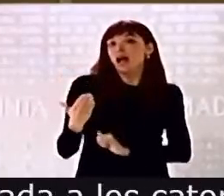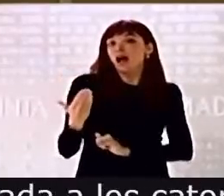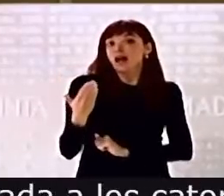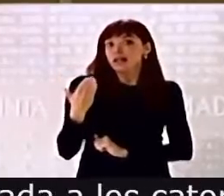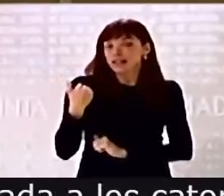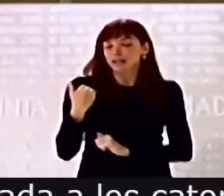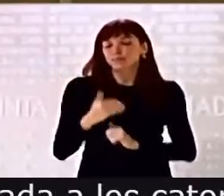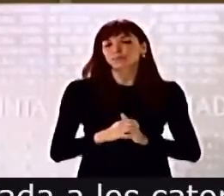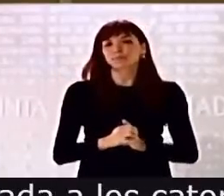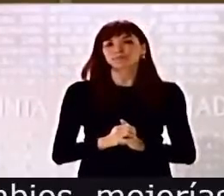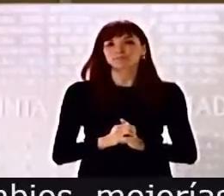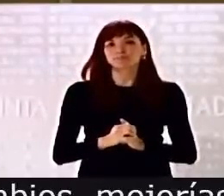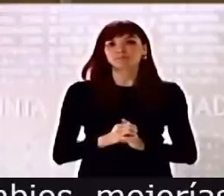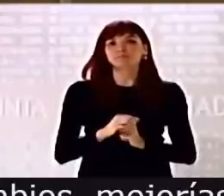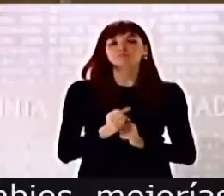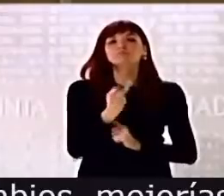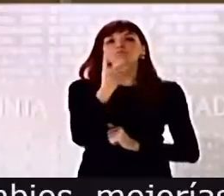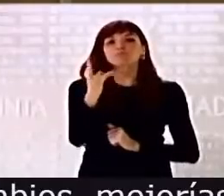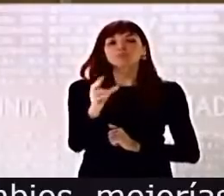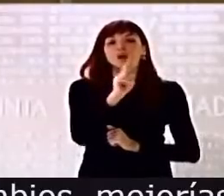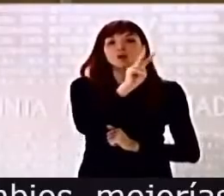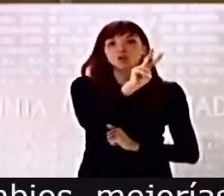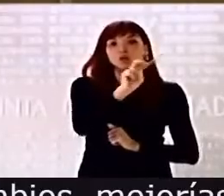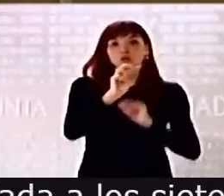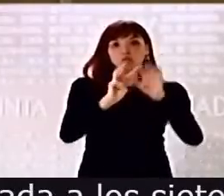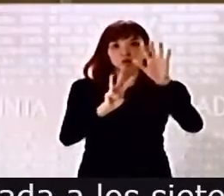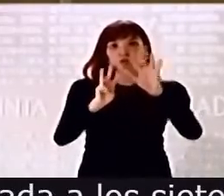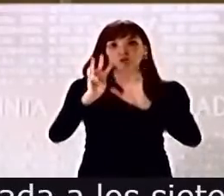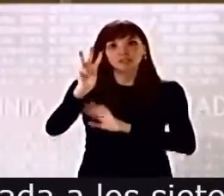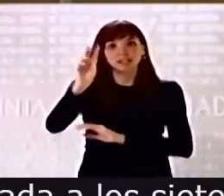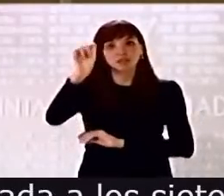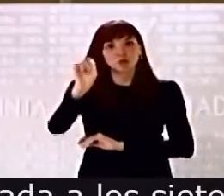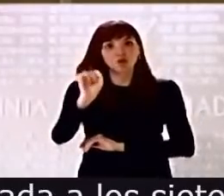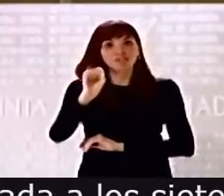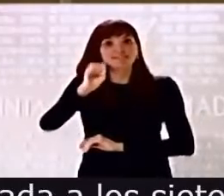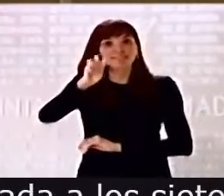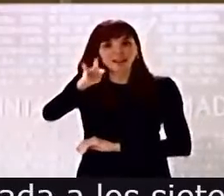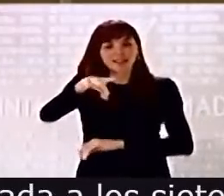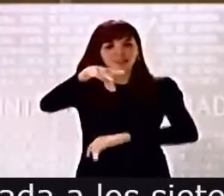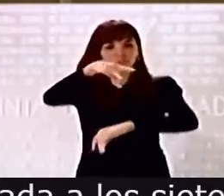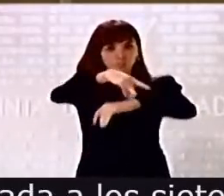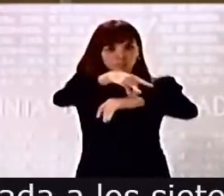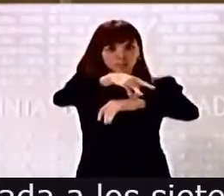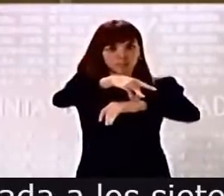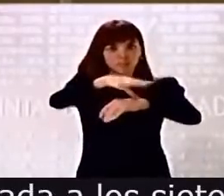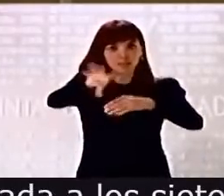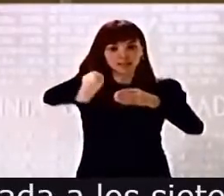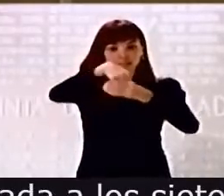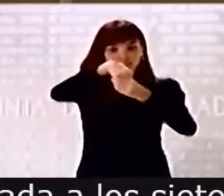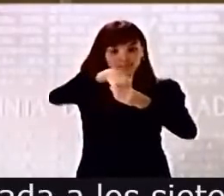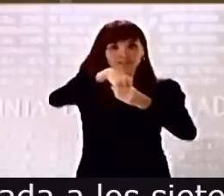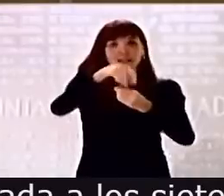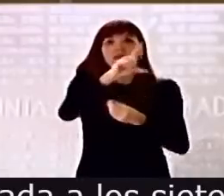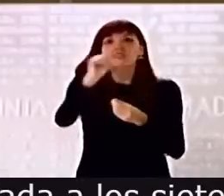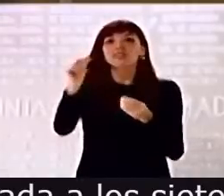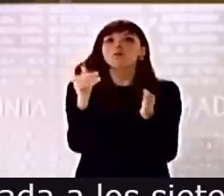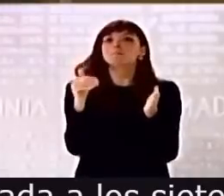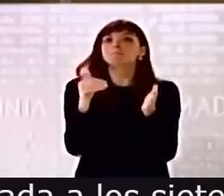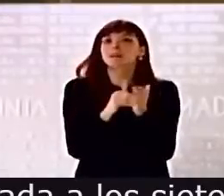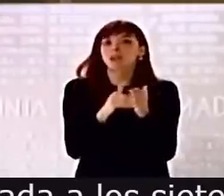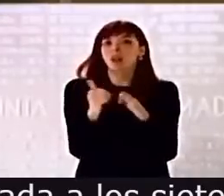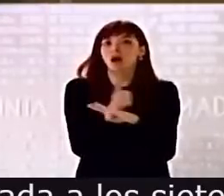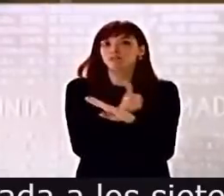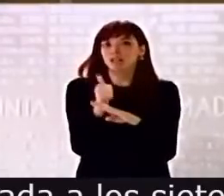los 7 días era de 283,13 casos por cada 100.000 habitantes a los 7